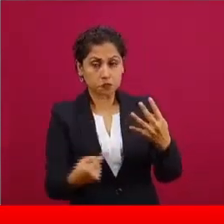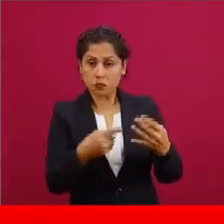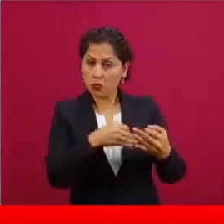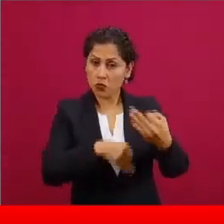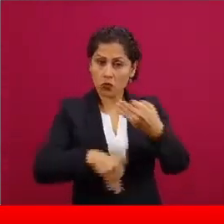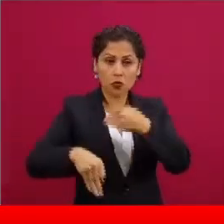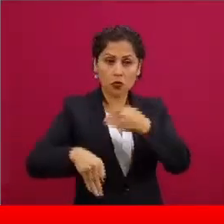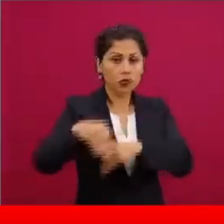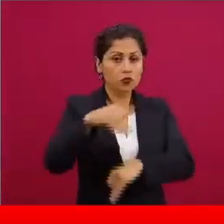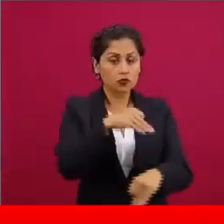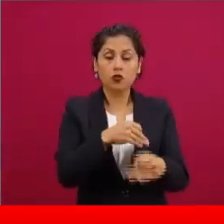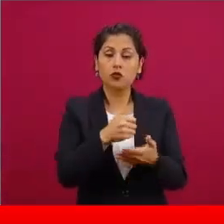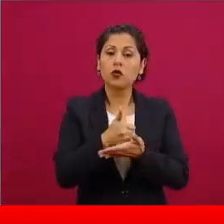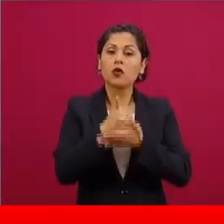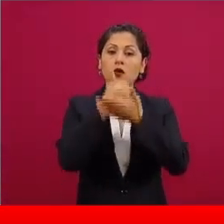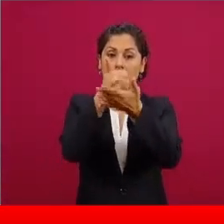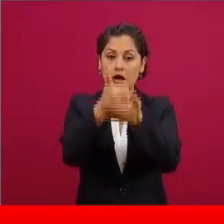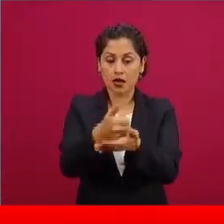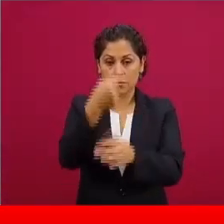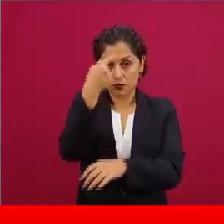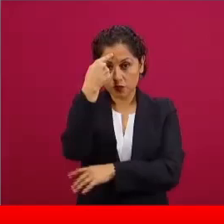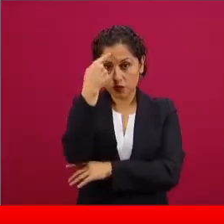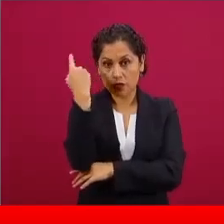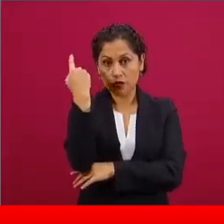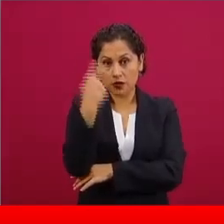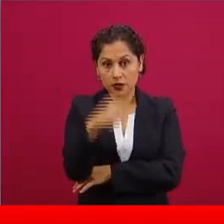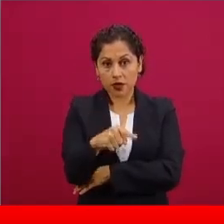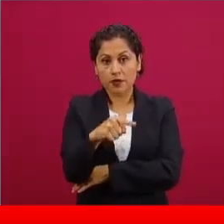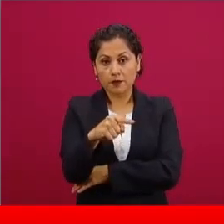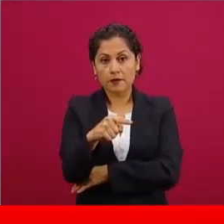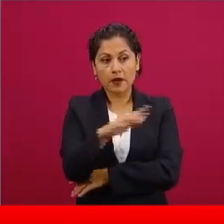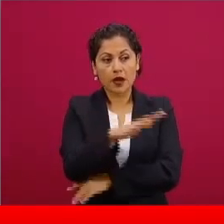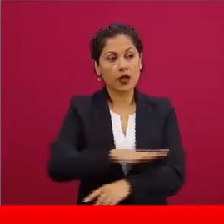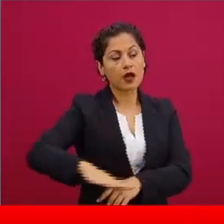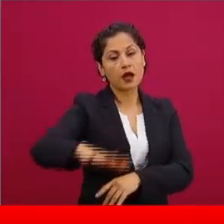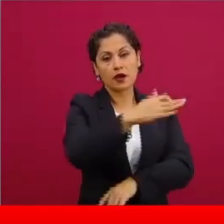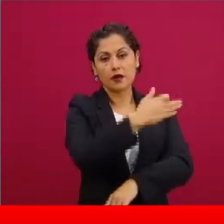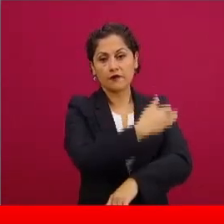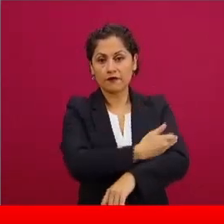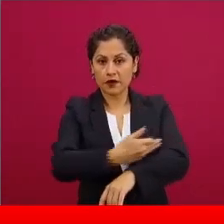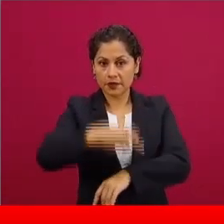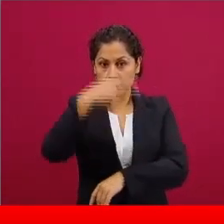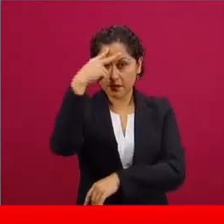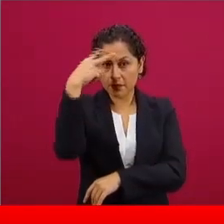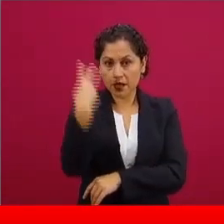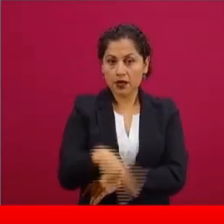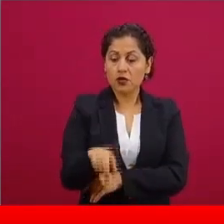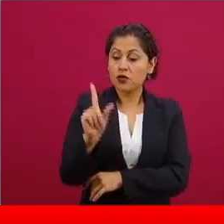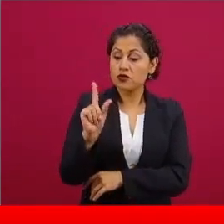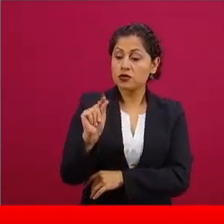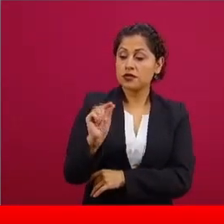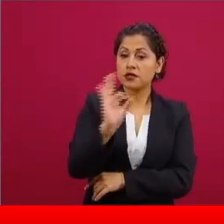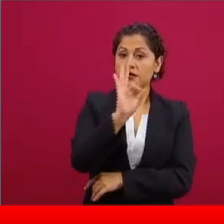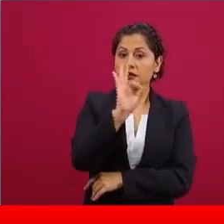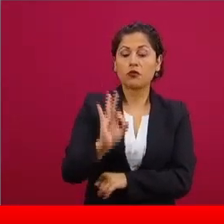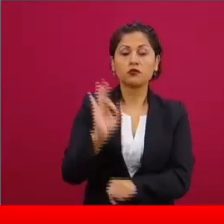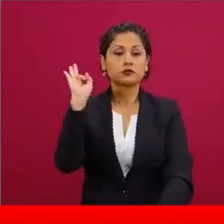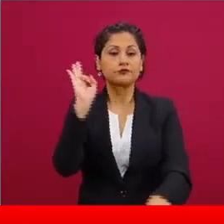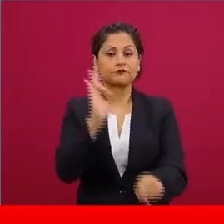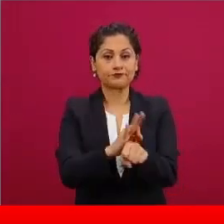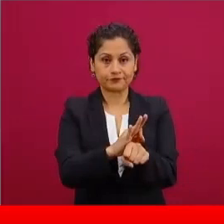al 70% de las familias mexicanas equivalente